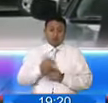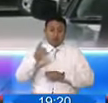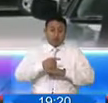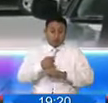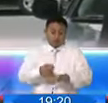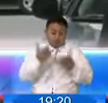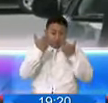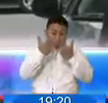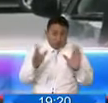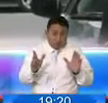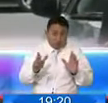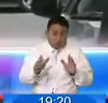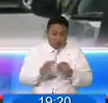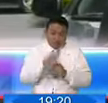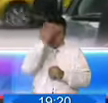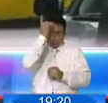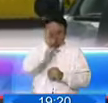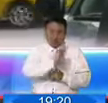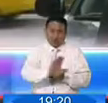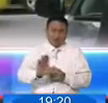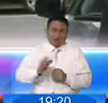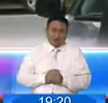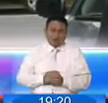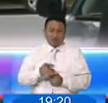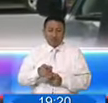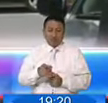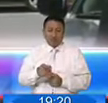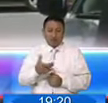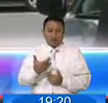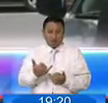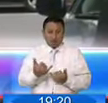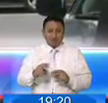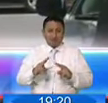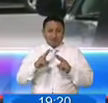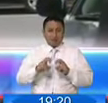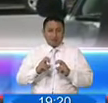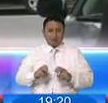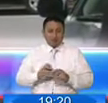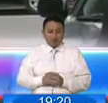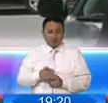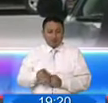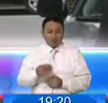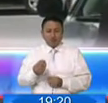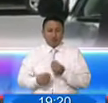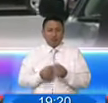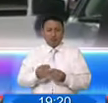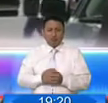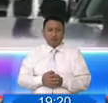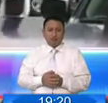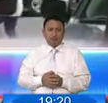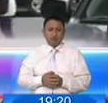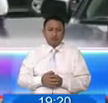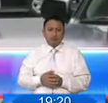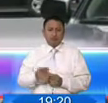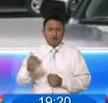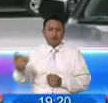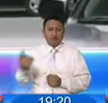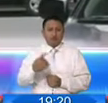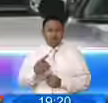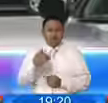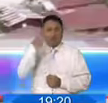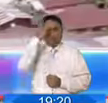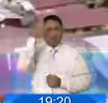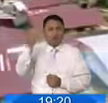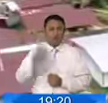tiempo libre se están haciendo las investigaciones que aclara que aparezca que den claridad la información de por qué no volvió al